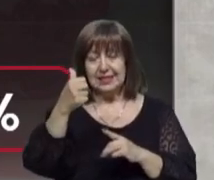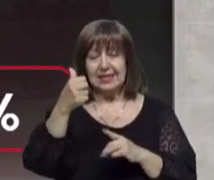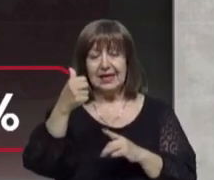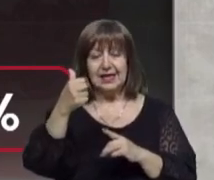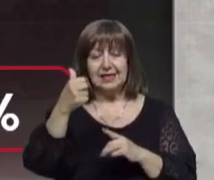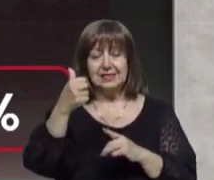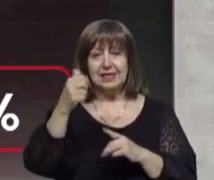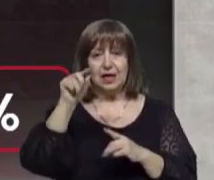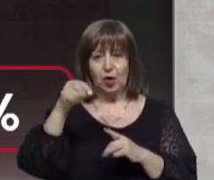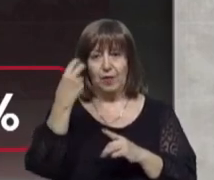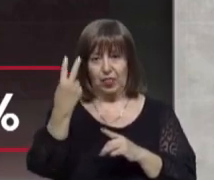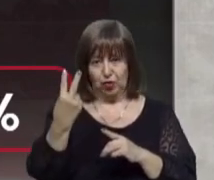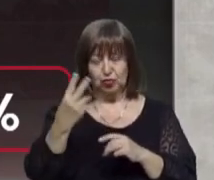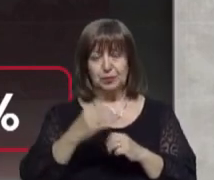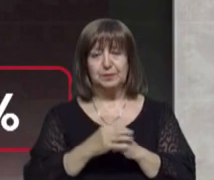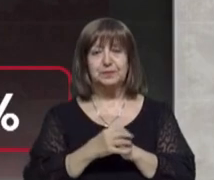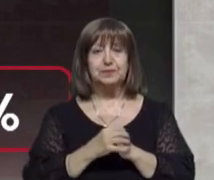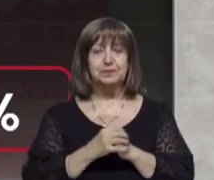272%.